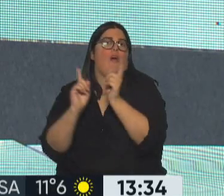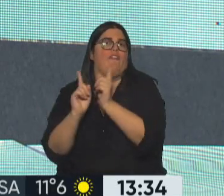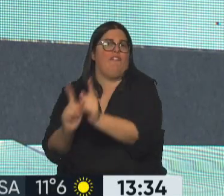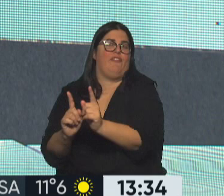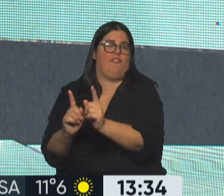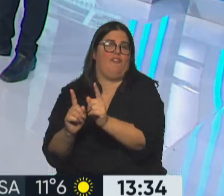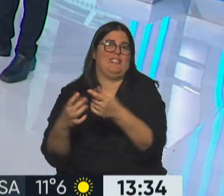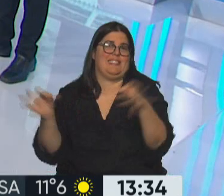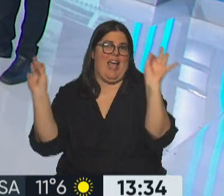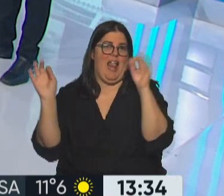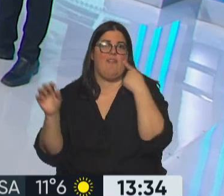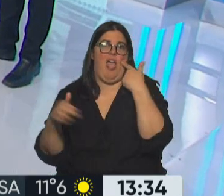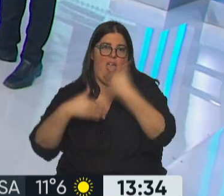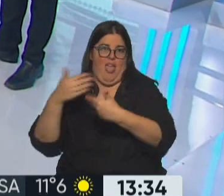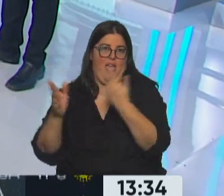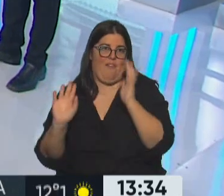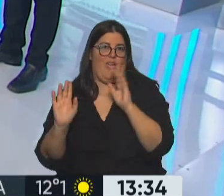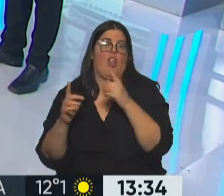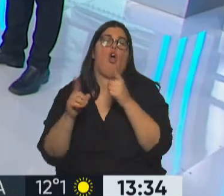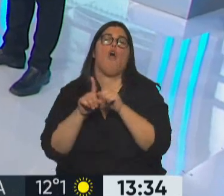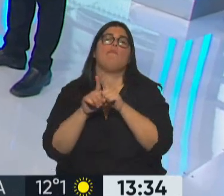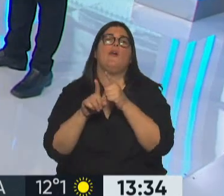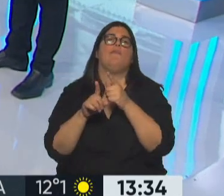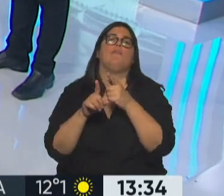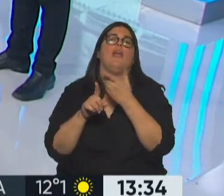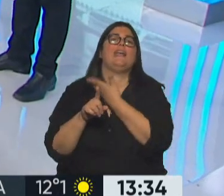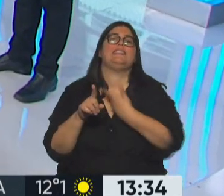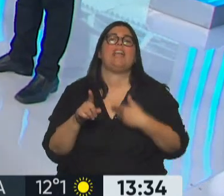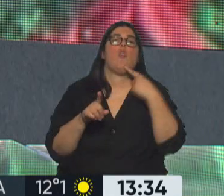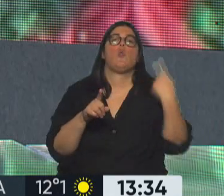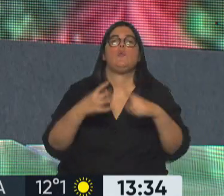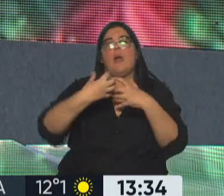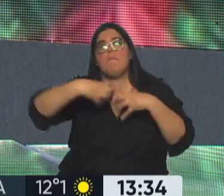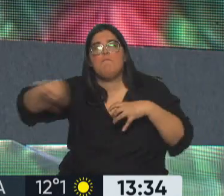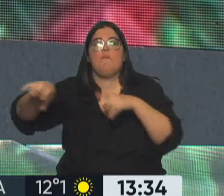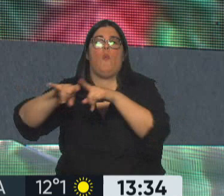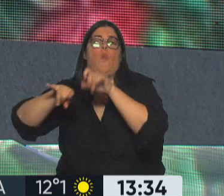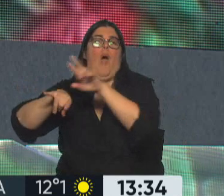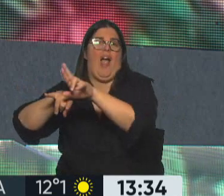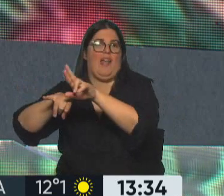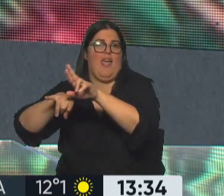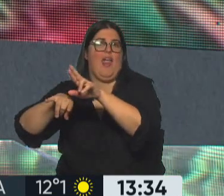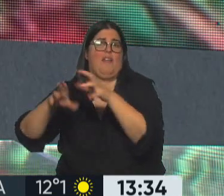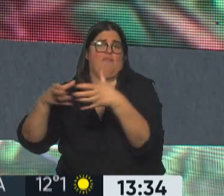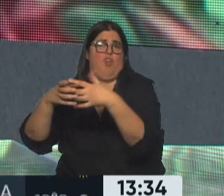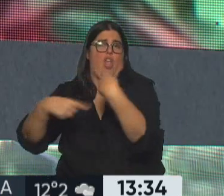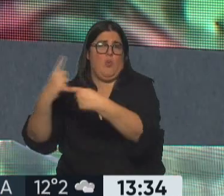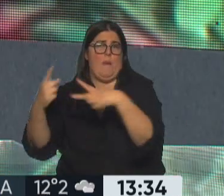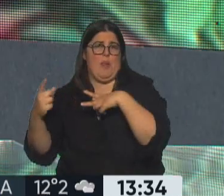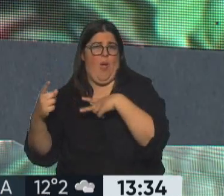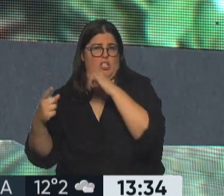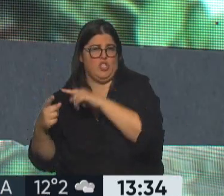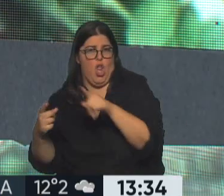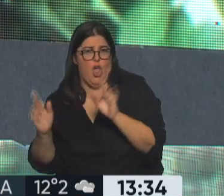bueno, una parte, digamos, paralelamente al Estado ruso, si conserva este carácter privado y también si siguen